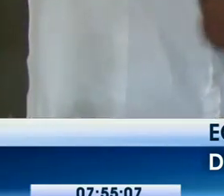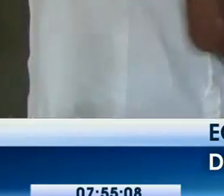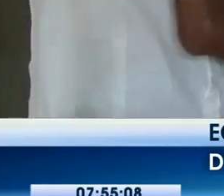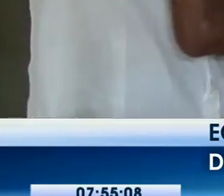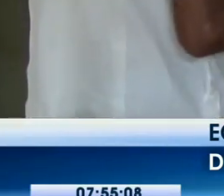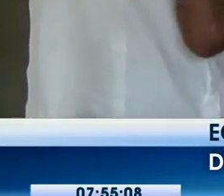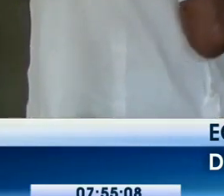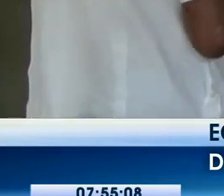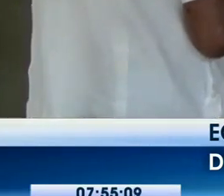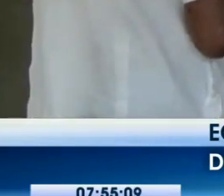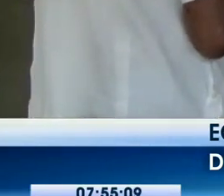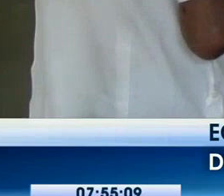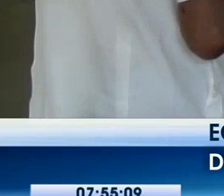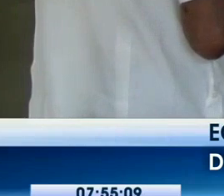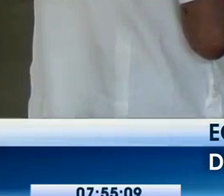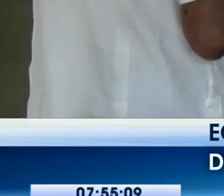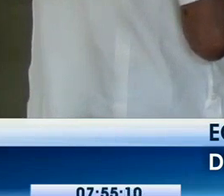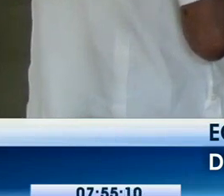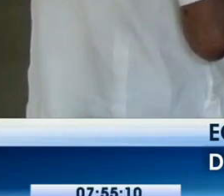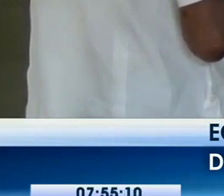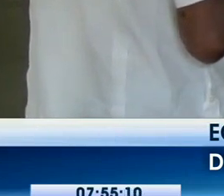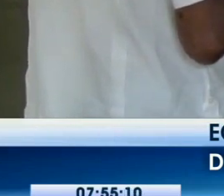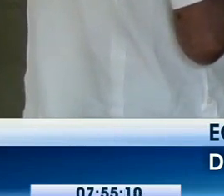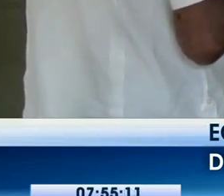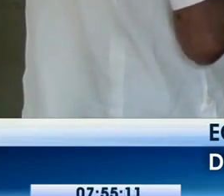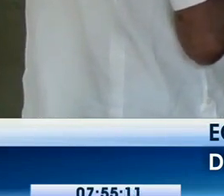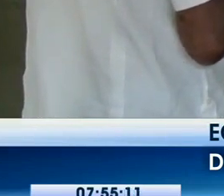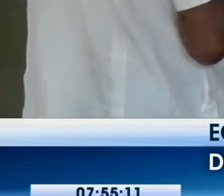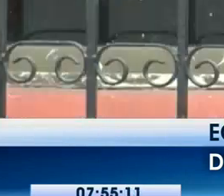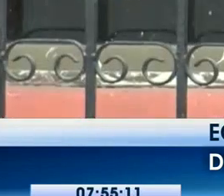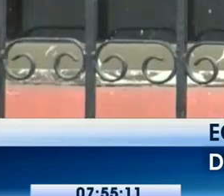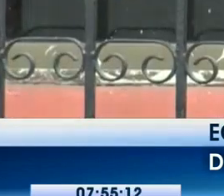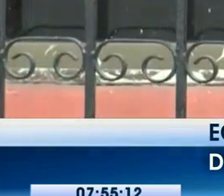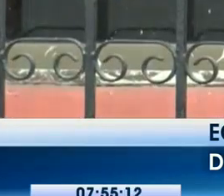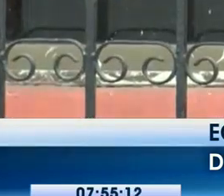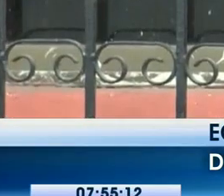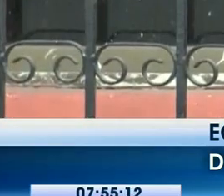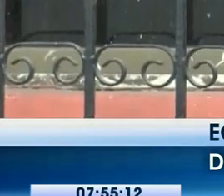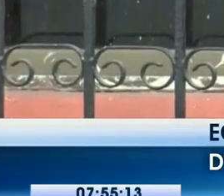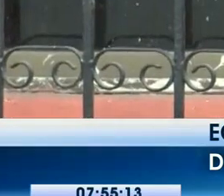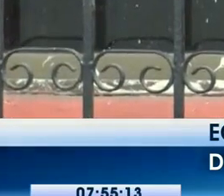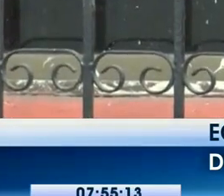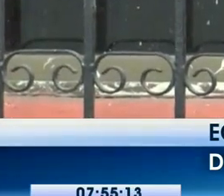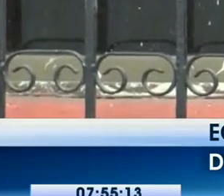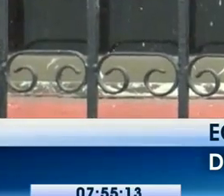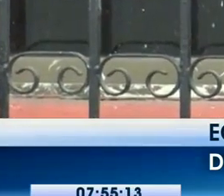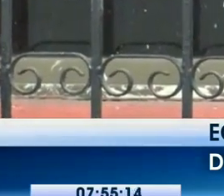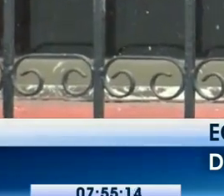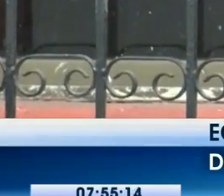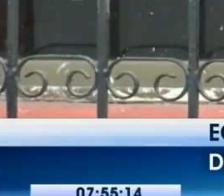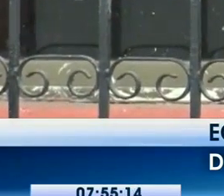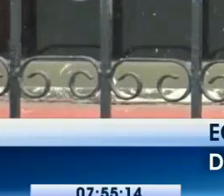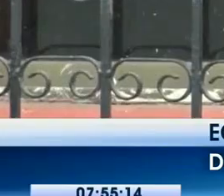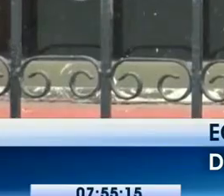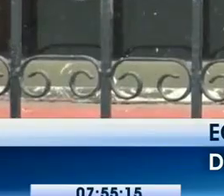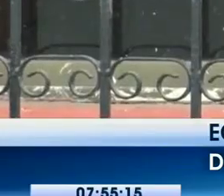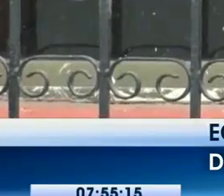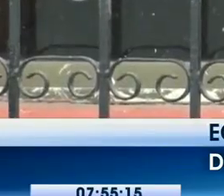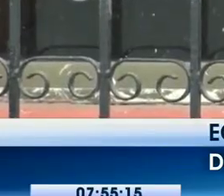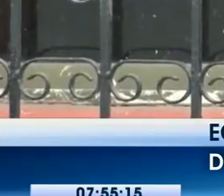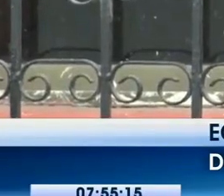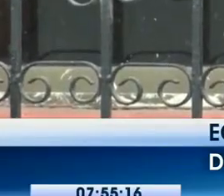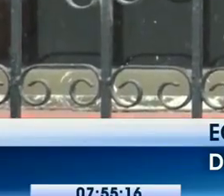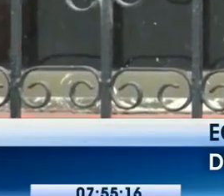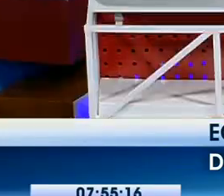a registrar, causando dolor y angustia por quienes están lejos. Desde Babahoyo, en Los Ríos, informó Odette